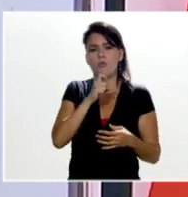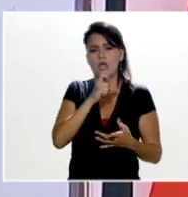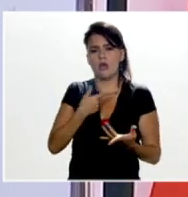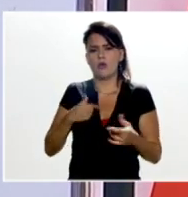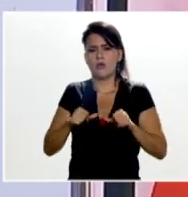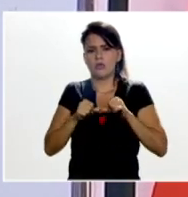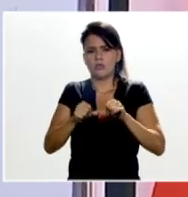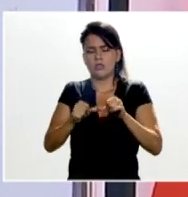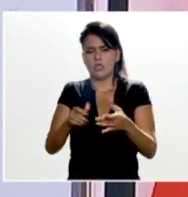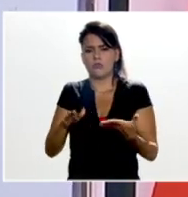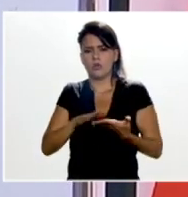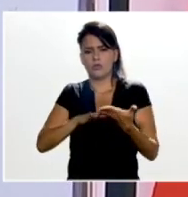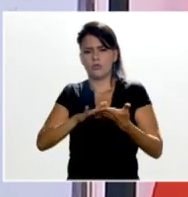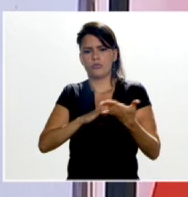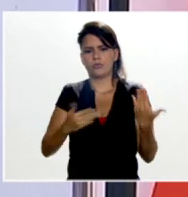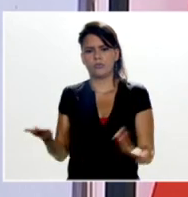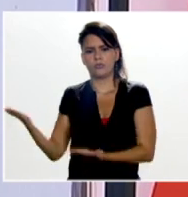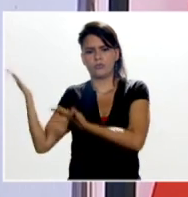seguimos resolviendo por aquí.